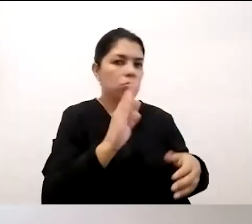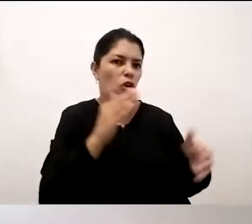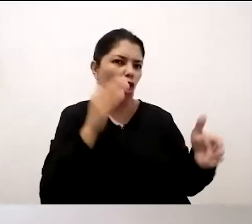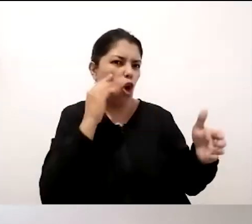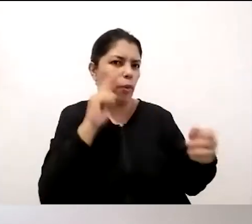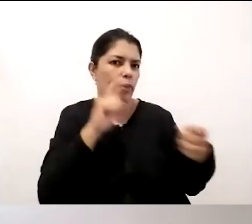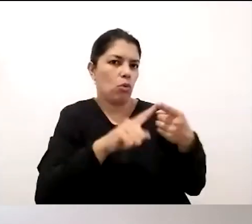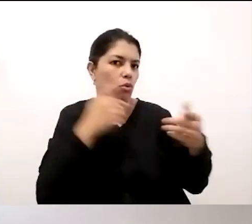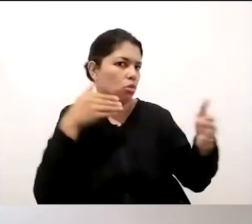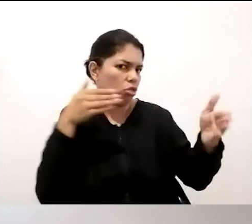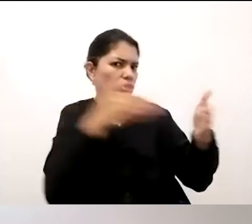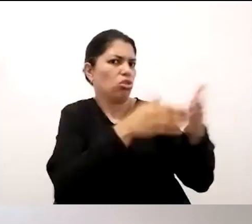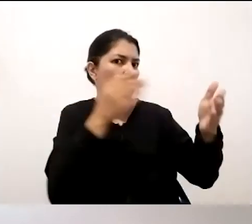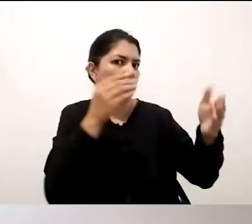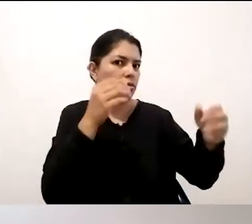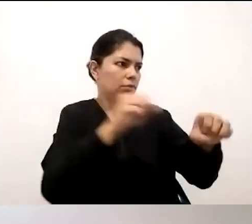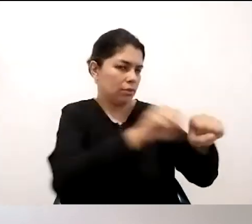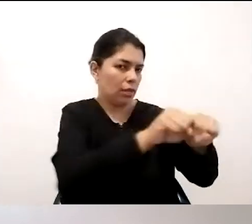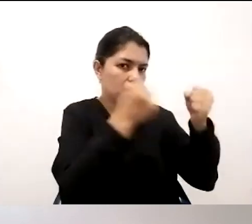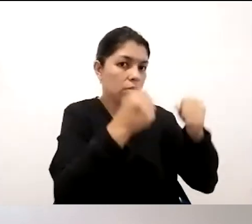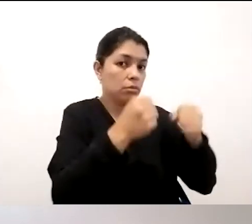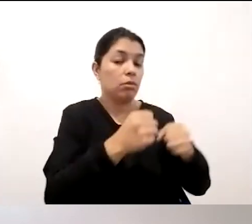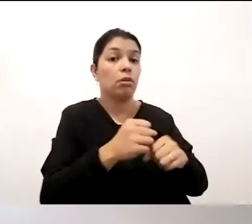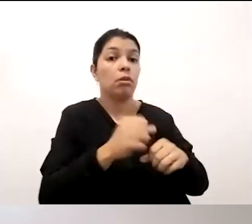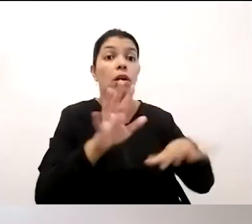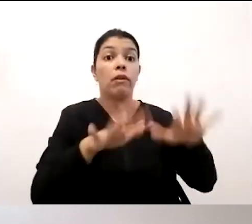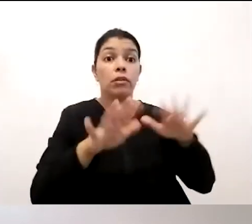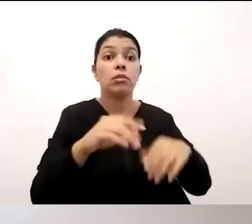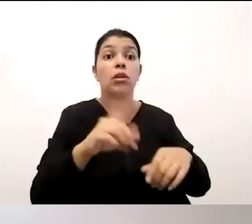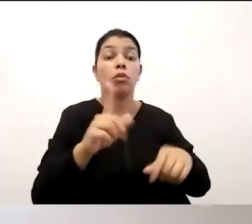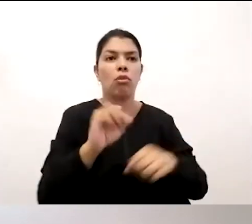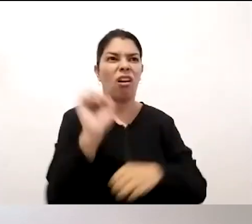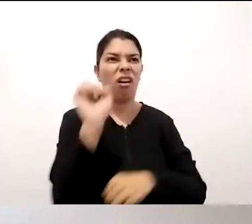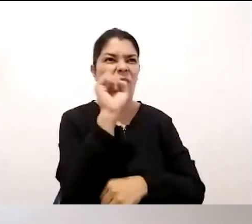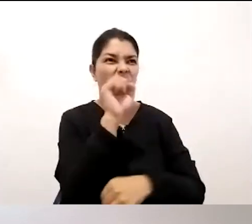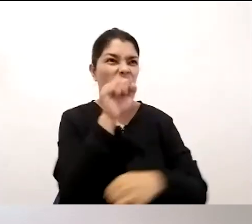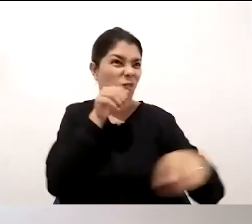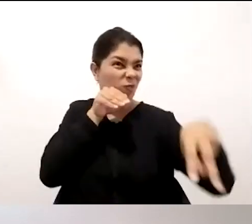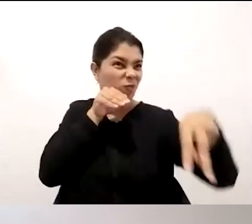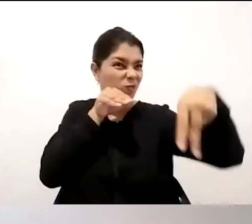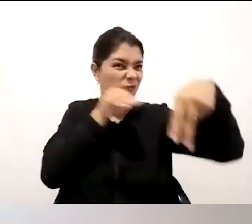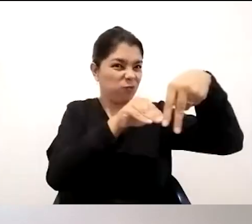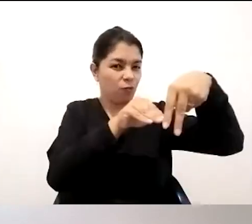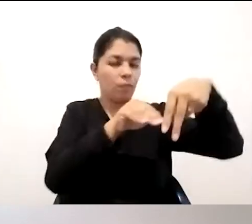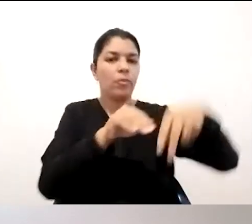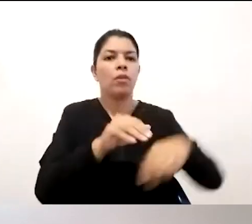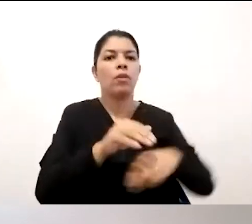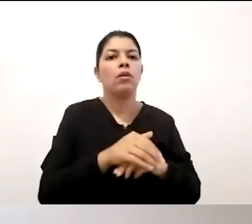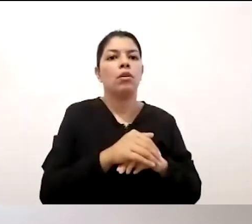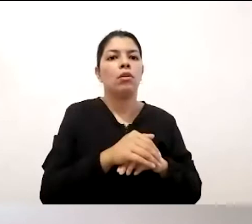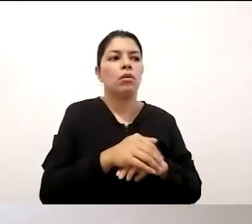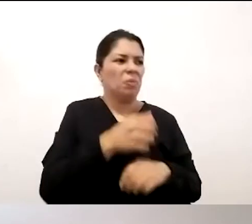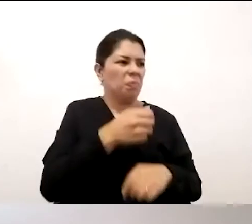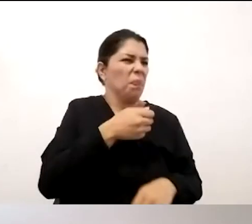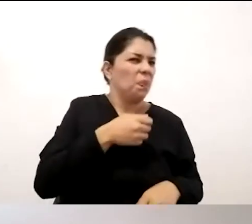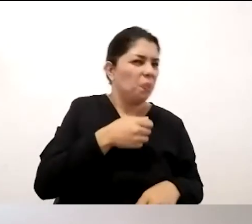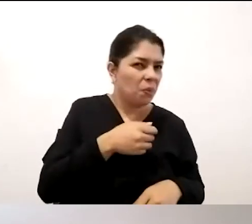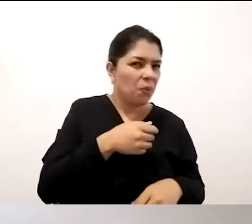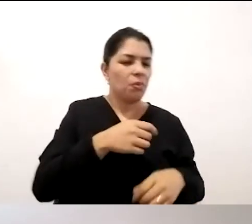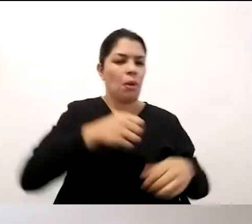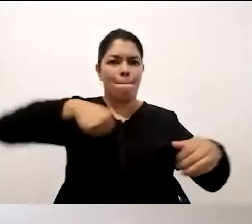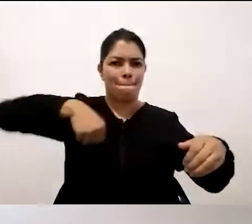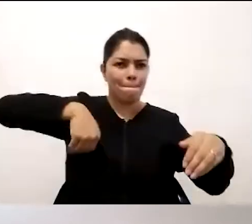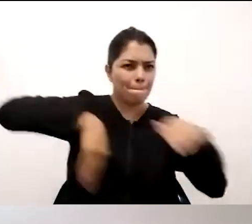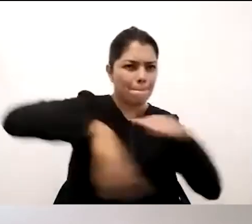lesionarlo, incluso a veces ha pasado hasta vehículos o motos, escupirle, darle patadas,